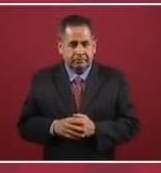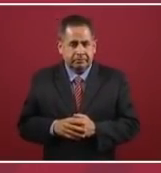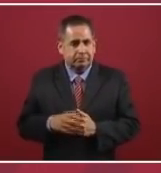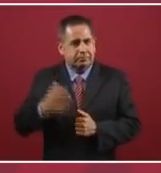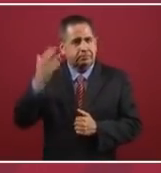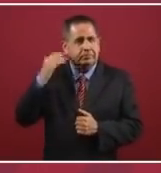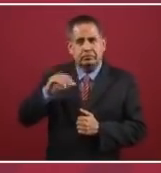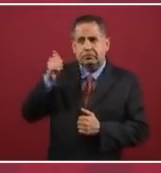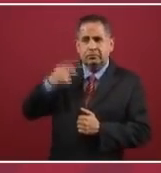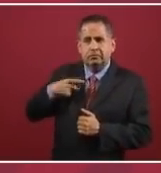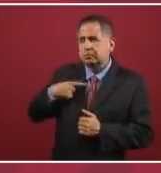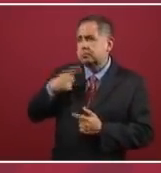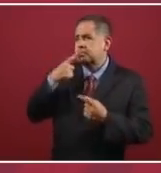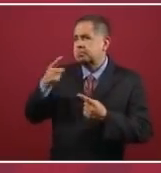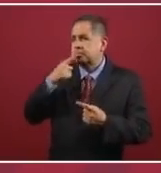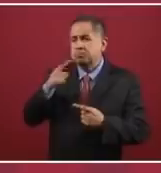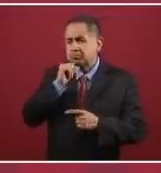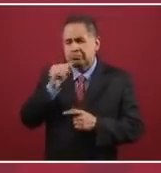amparos.